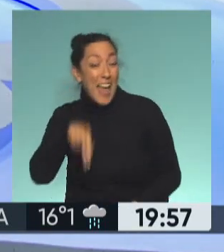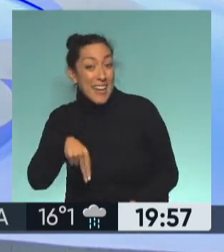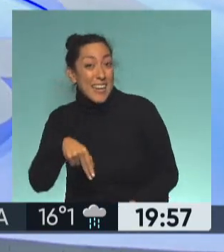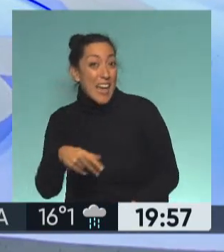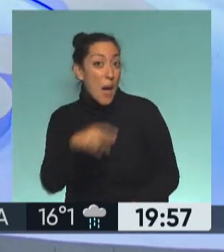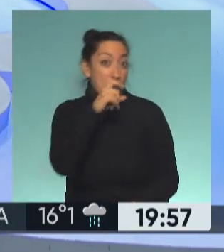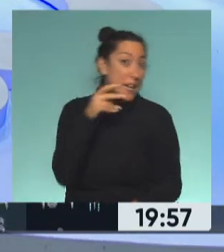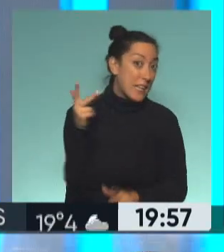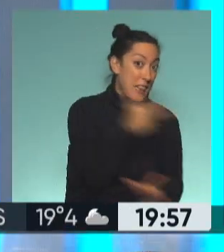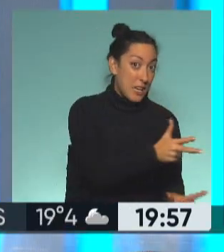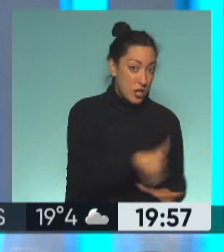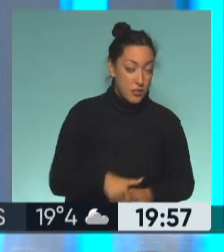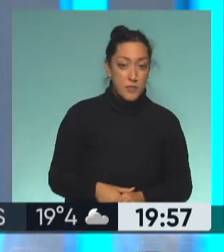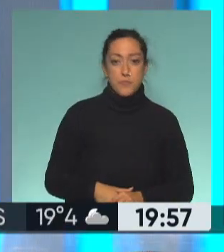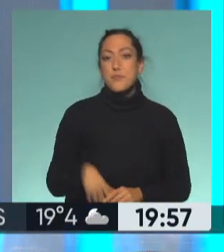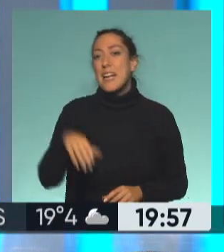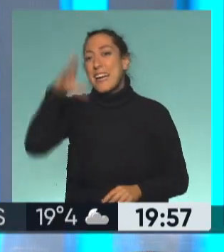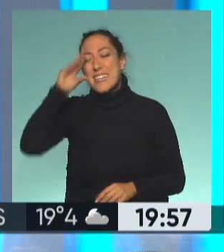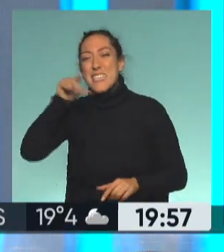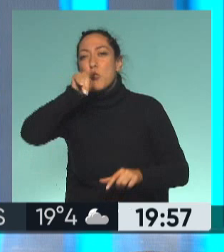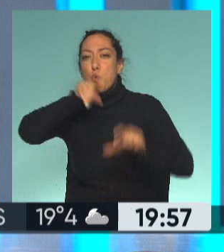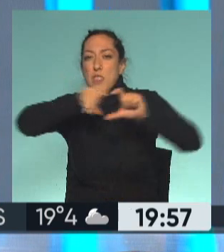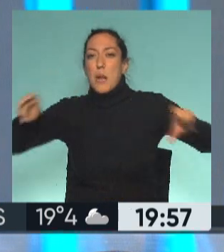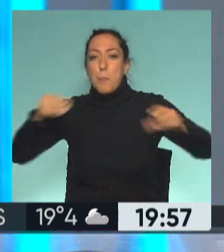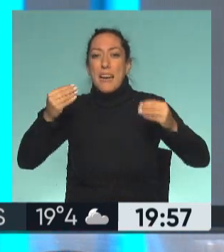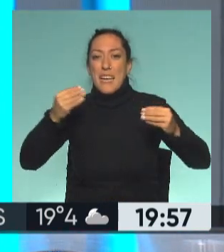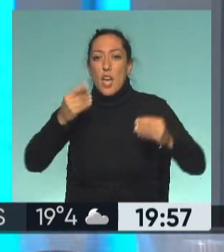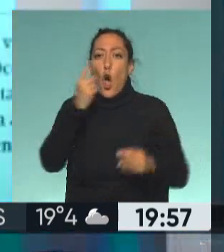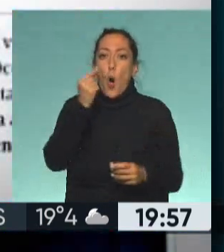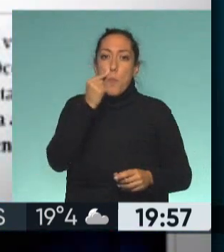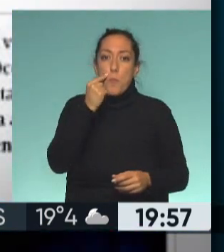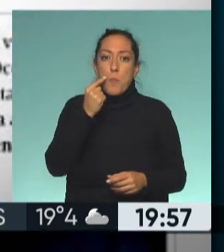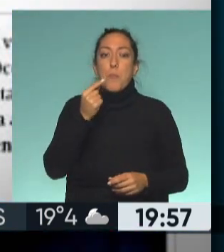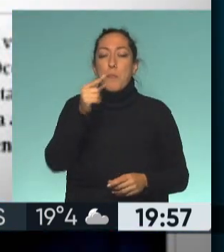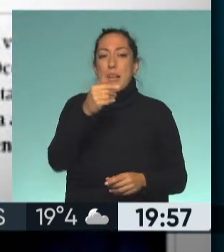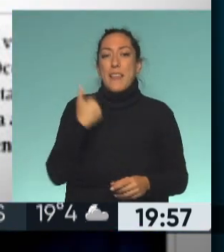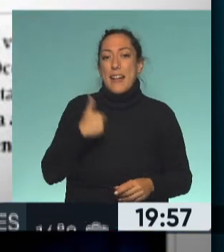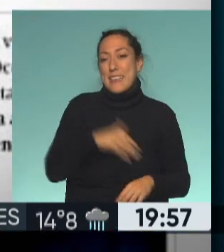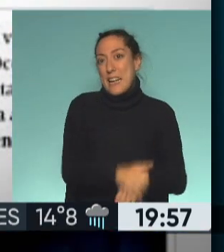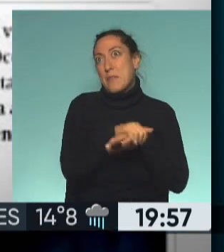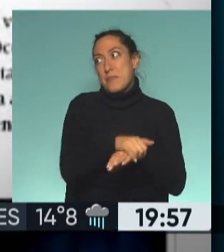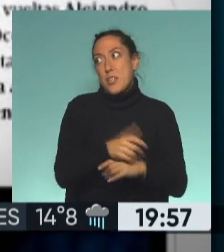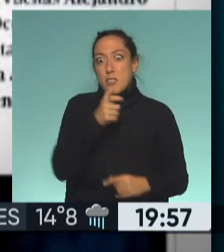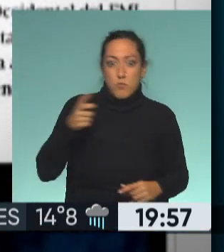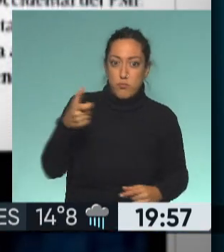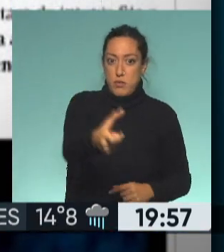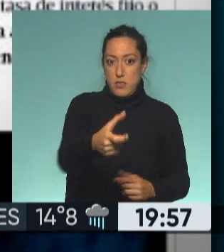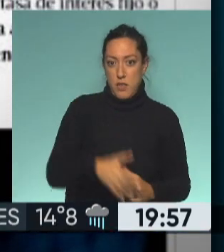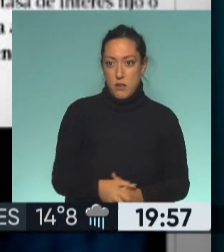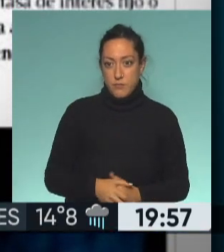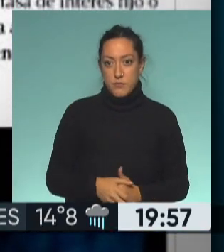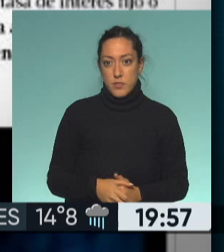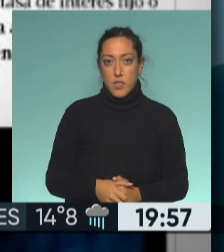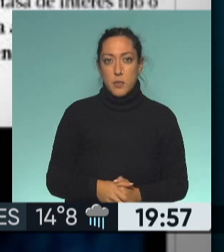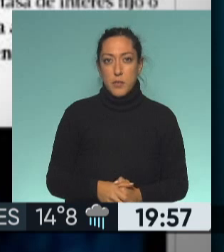¿no? Pero el tuit de Cristina es en respuesta a este señor tan amigo de la Argentina, Ahí lo tenés. que, digamos,